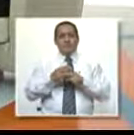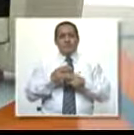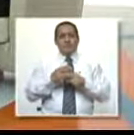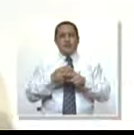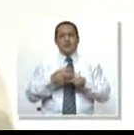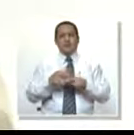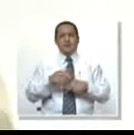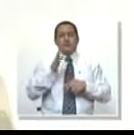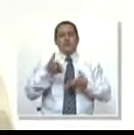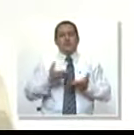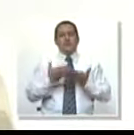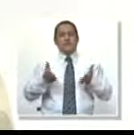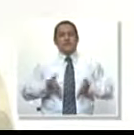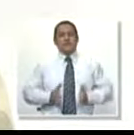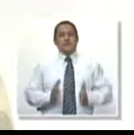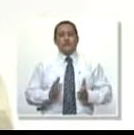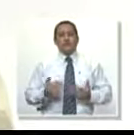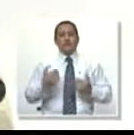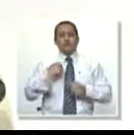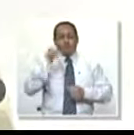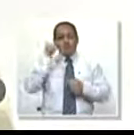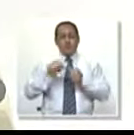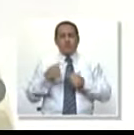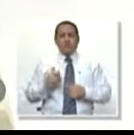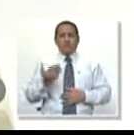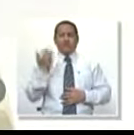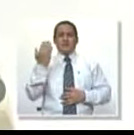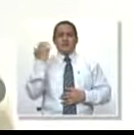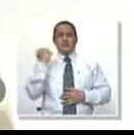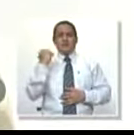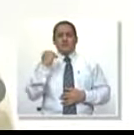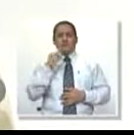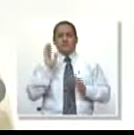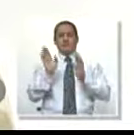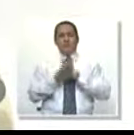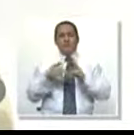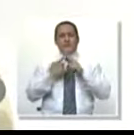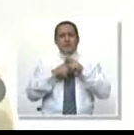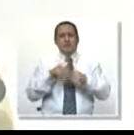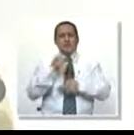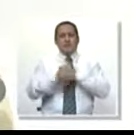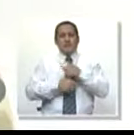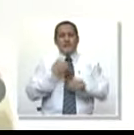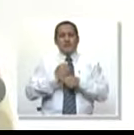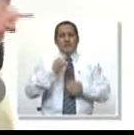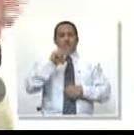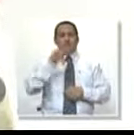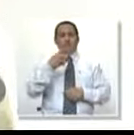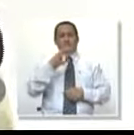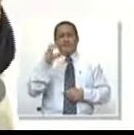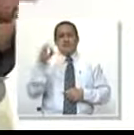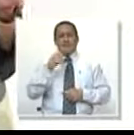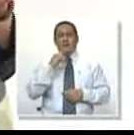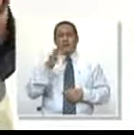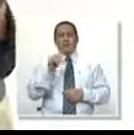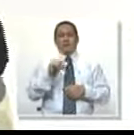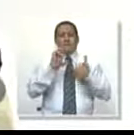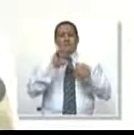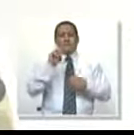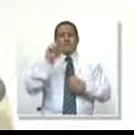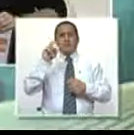la nacionalidad este yo recuerdo que hace hacia inicios del 2000 más o menos eran